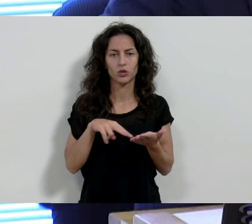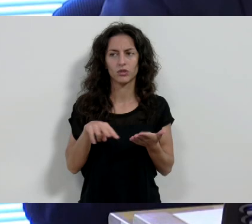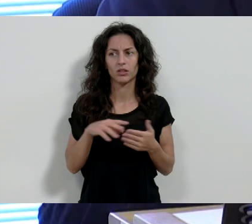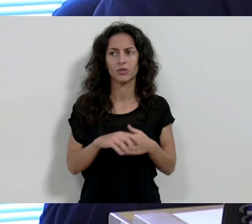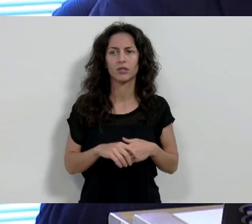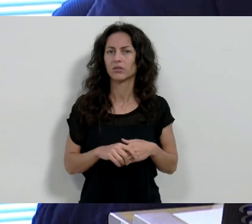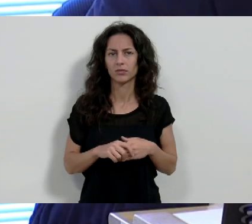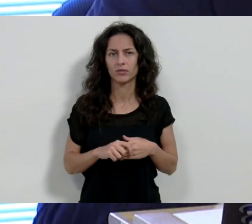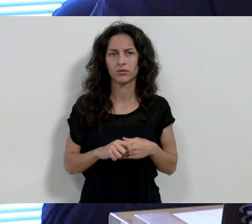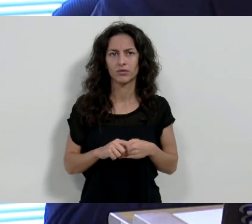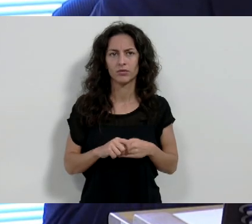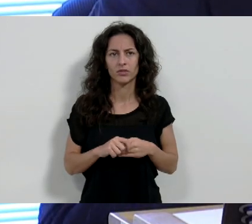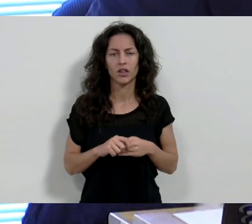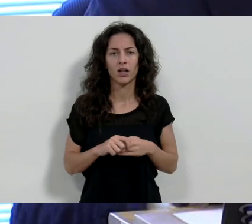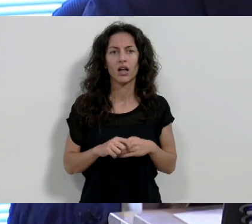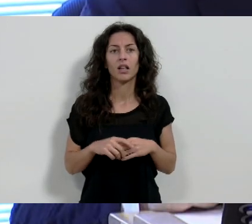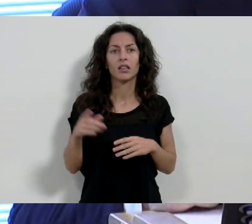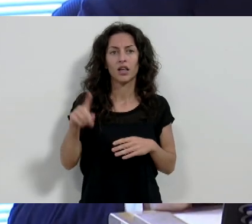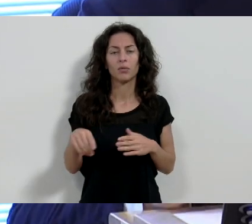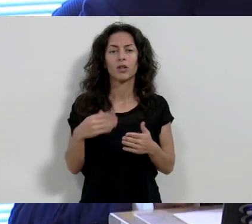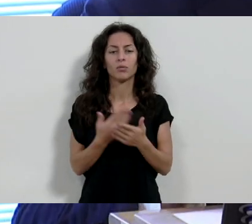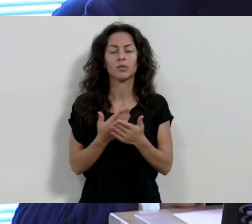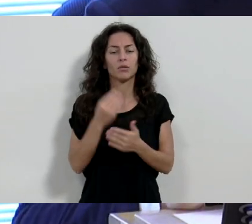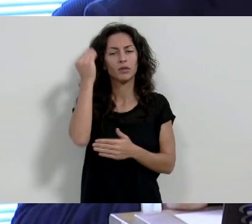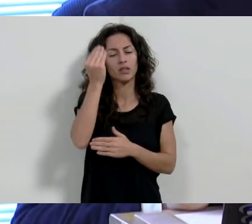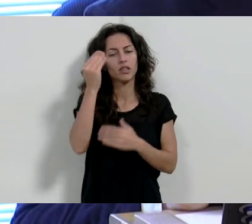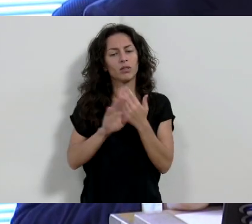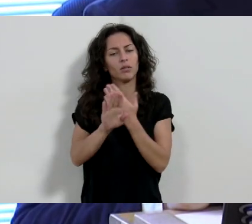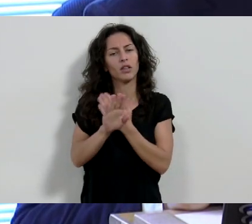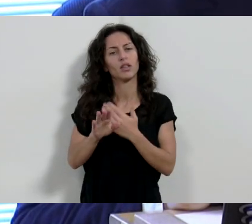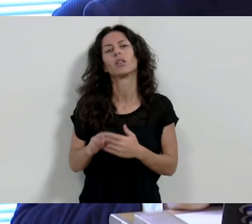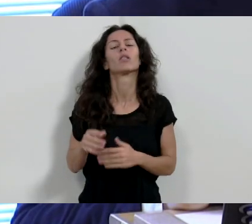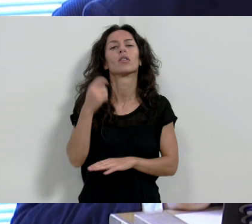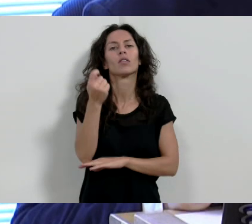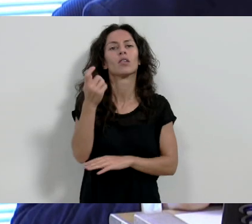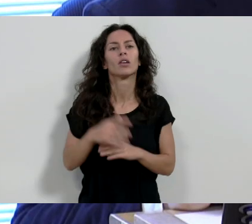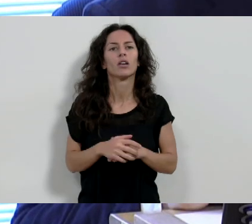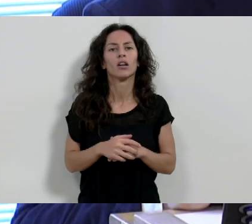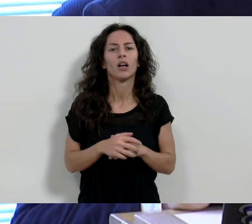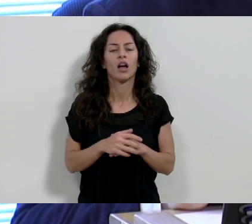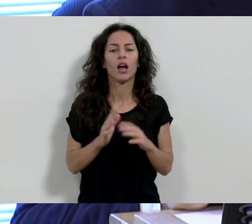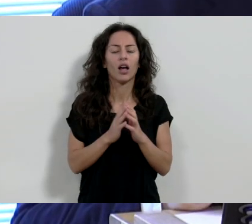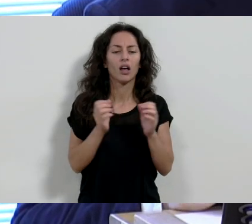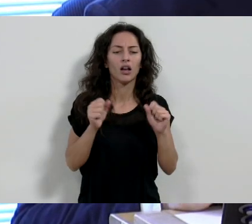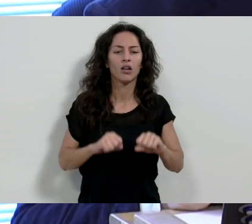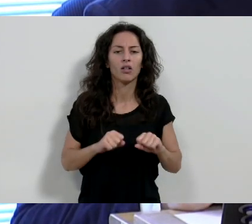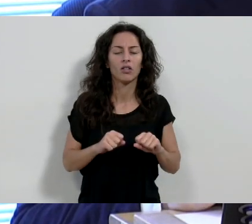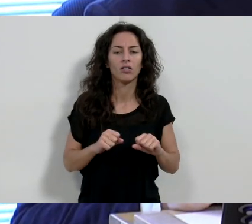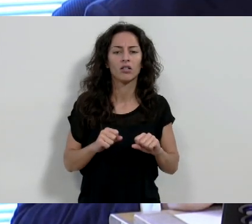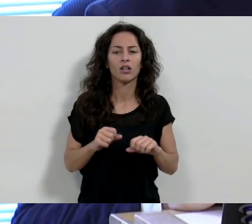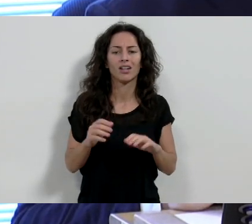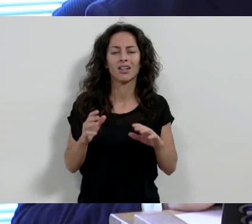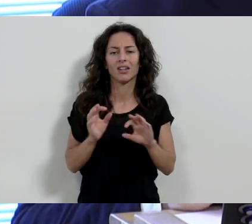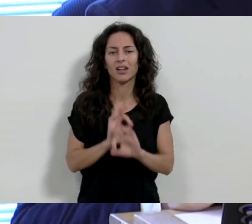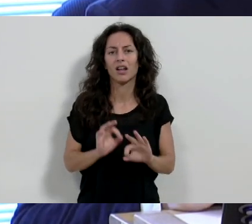la propuesta que tenemos nosotros, que es una propuesta pensando en los vecinos de Ciudad Real. No querer acordar nada, no querer nada, solo estar enfrente pensando